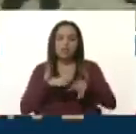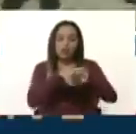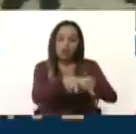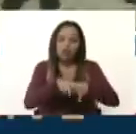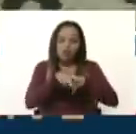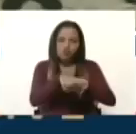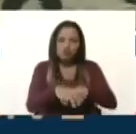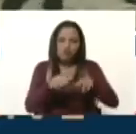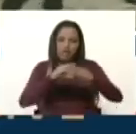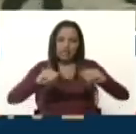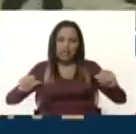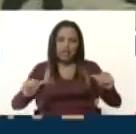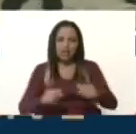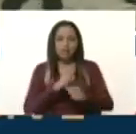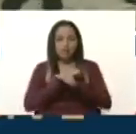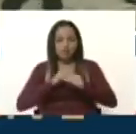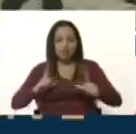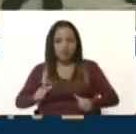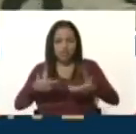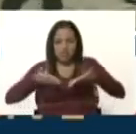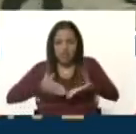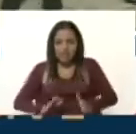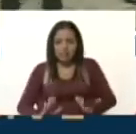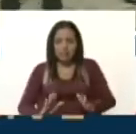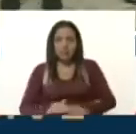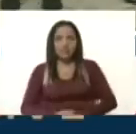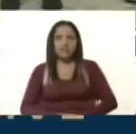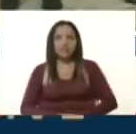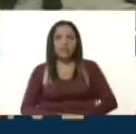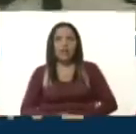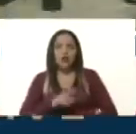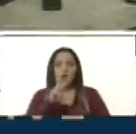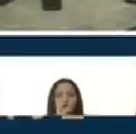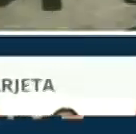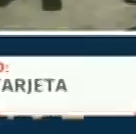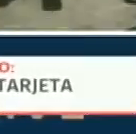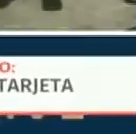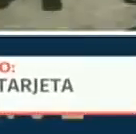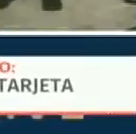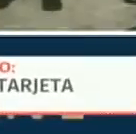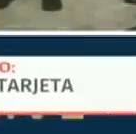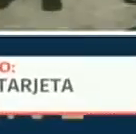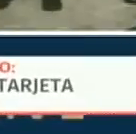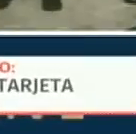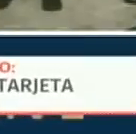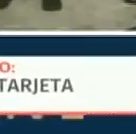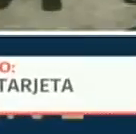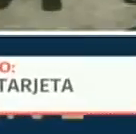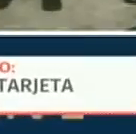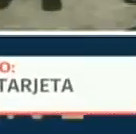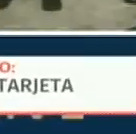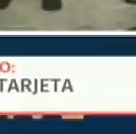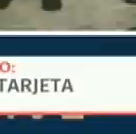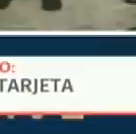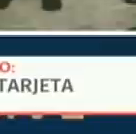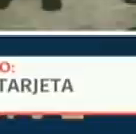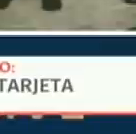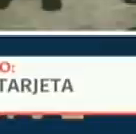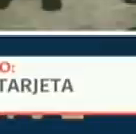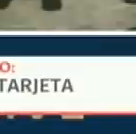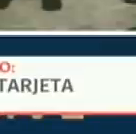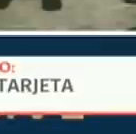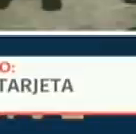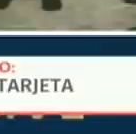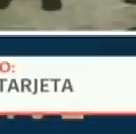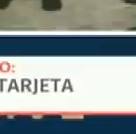Tierra, portugueseño de pura cepa también, Wilmar Castro Soteldo. Adelante, vamos a mostrarle al país